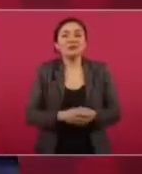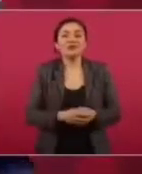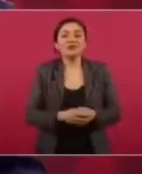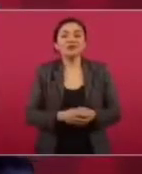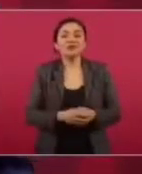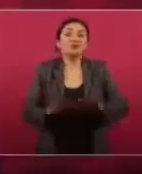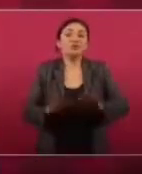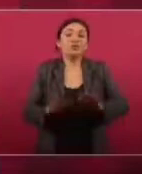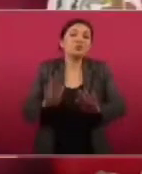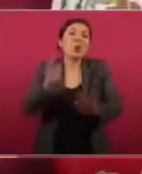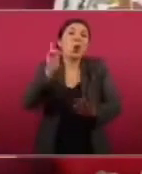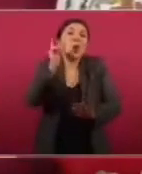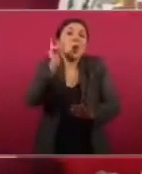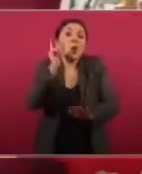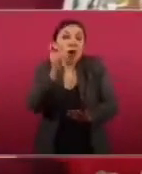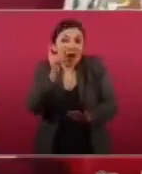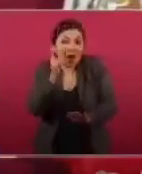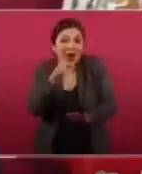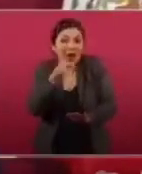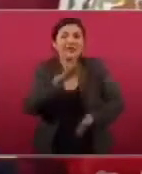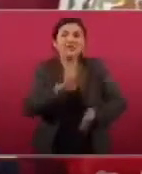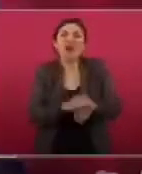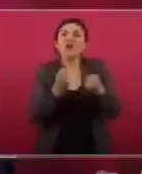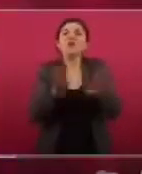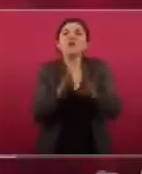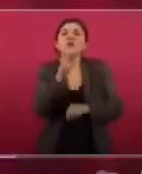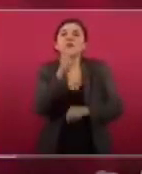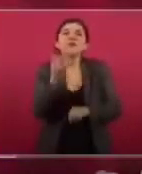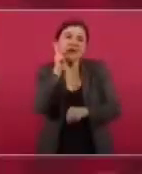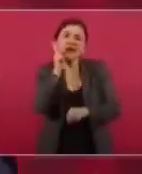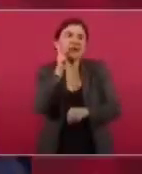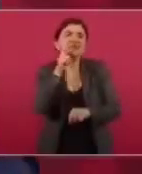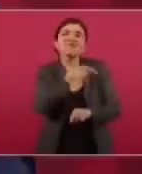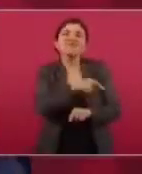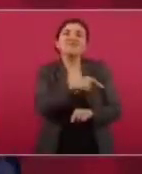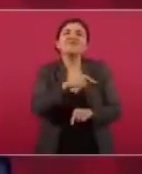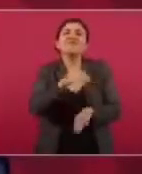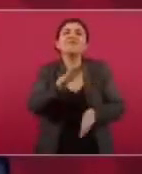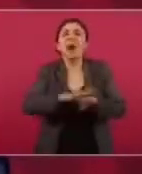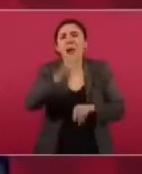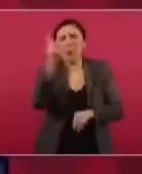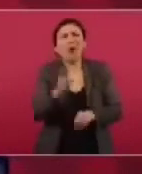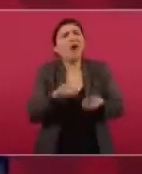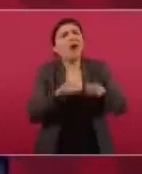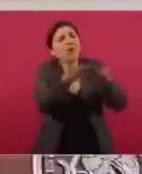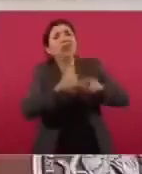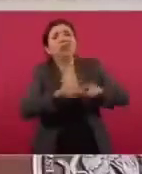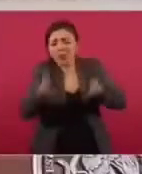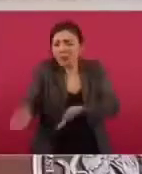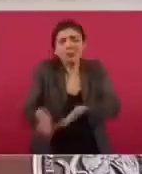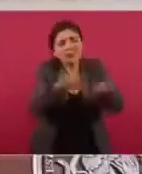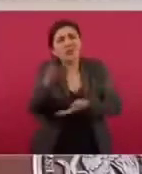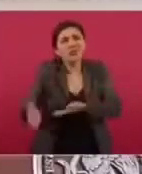Ojalá fuesen más papistas que el Papa. No, son más entreguistas que